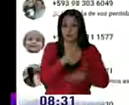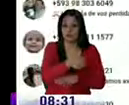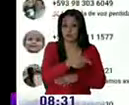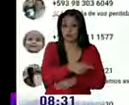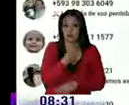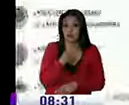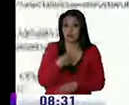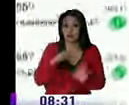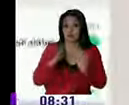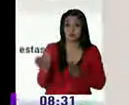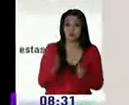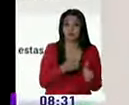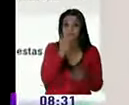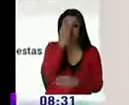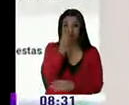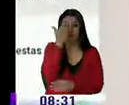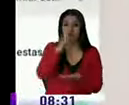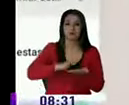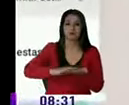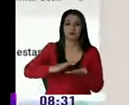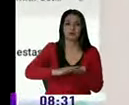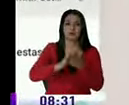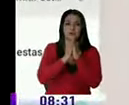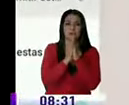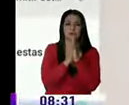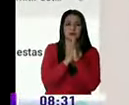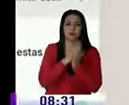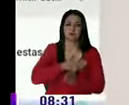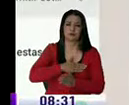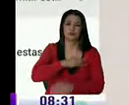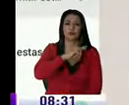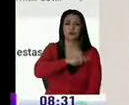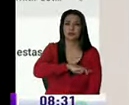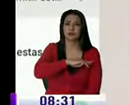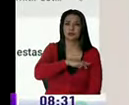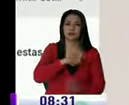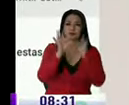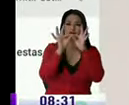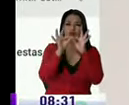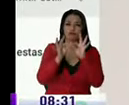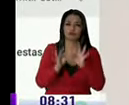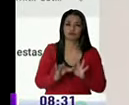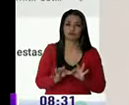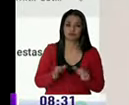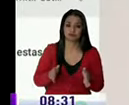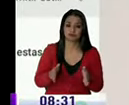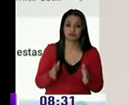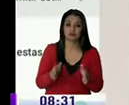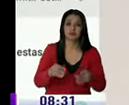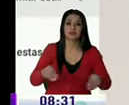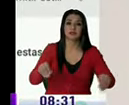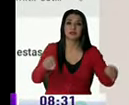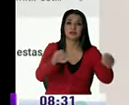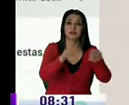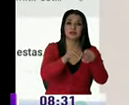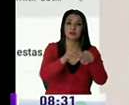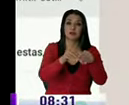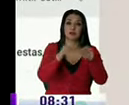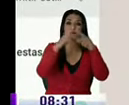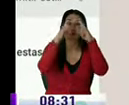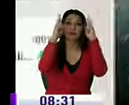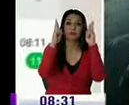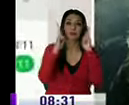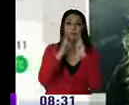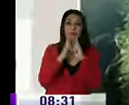favor. Buenos días, disculpen, quisiera pedir de favor que el municipio se encargue de dar mantenimiento y arreglo al terreno que se encuentra ubicado en el Panecillos,